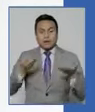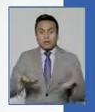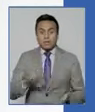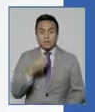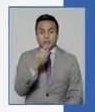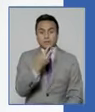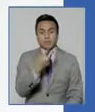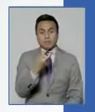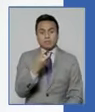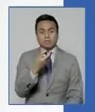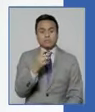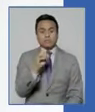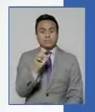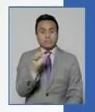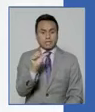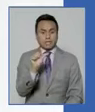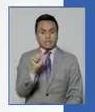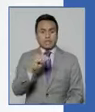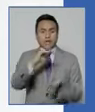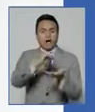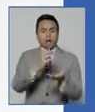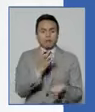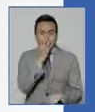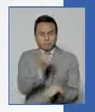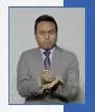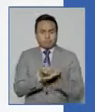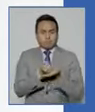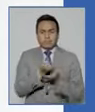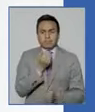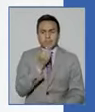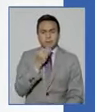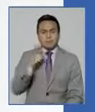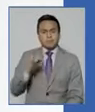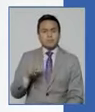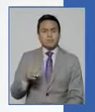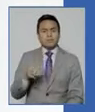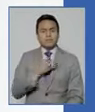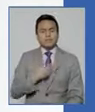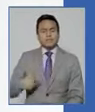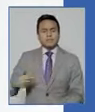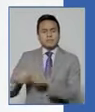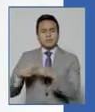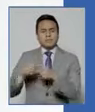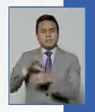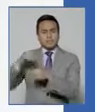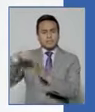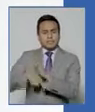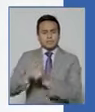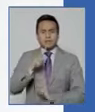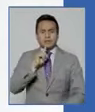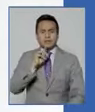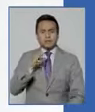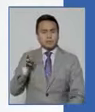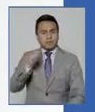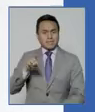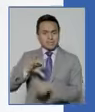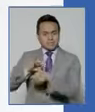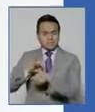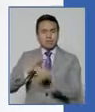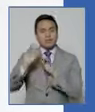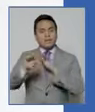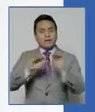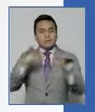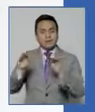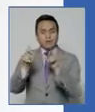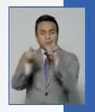son 306 ventiladores, pero al igual como lo hizo el presidente de la Sociedad de Medicina Intensiva, el doctor Tomás Regueira, el llamado es